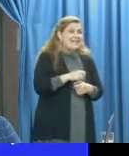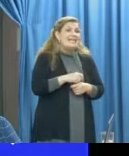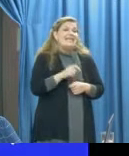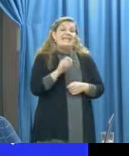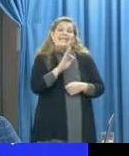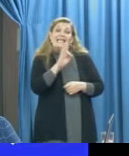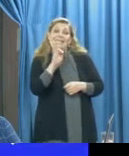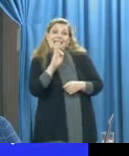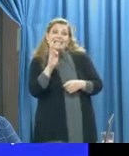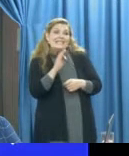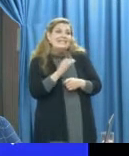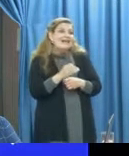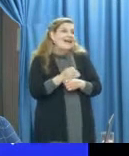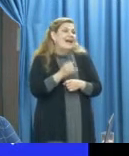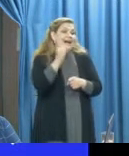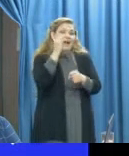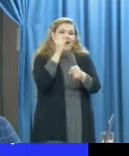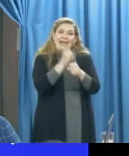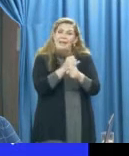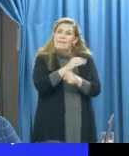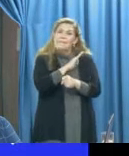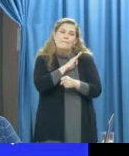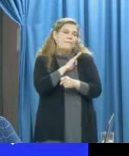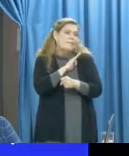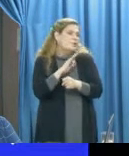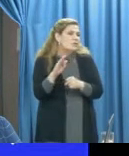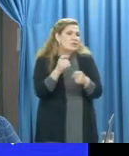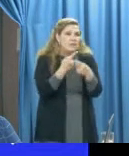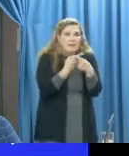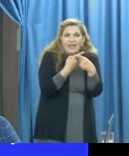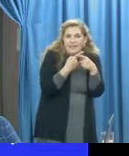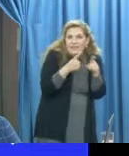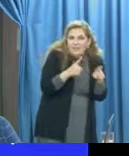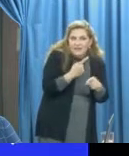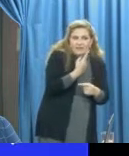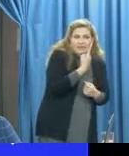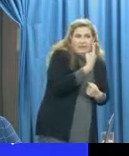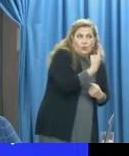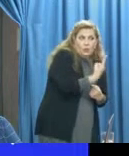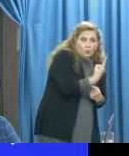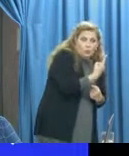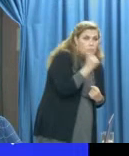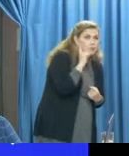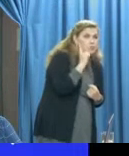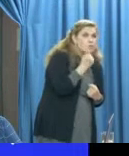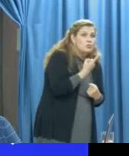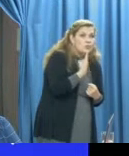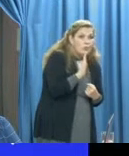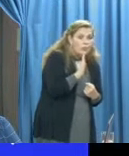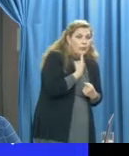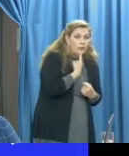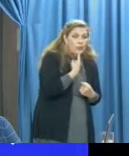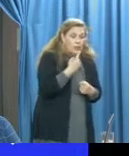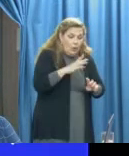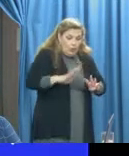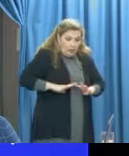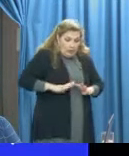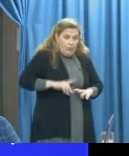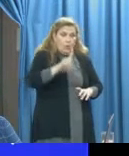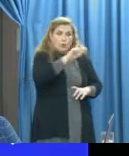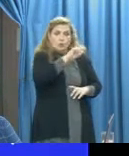de diferenciar uno del otro. O sea, imagínense diferenciar clínicamente 190 tipos de